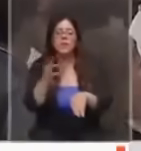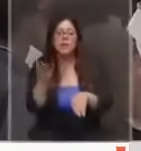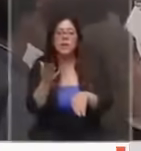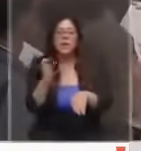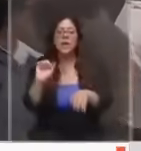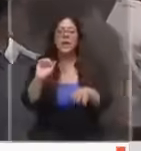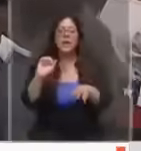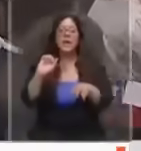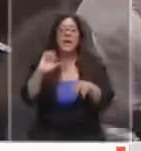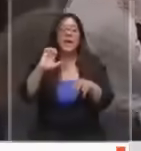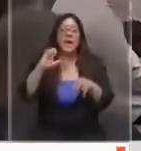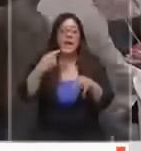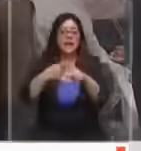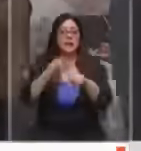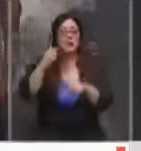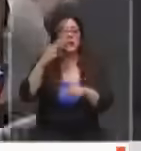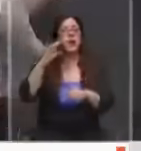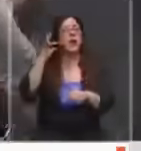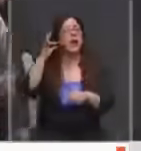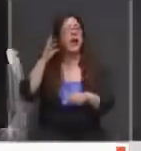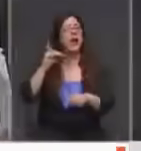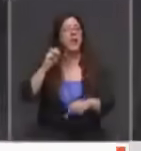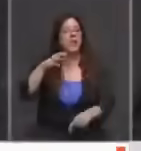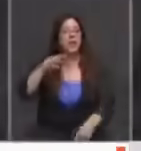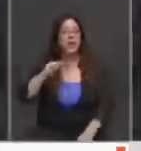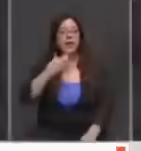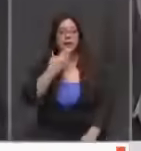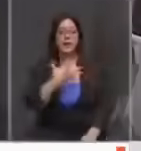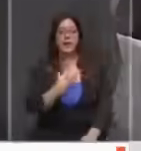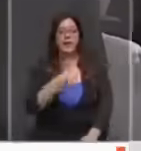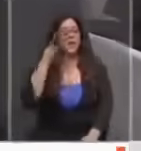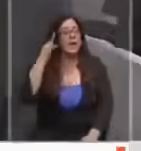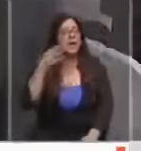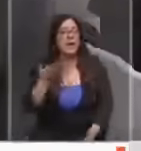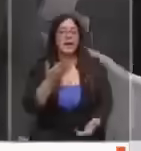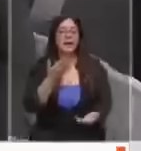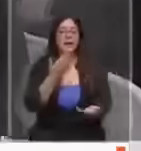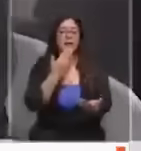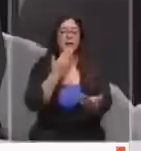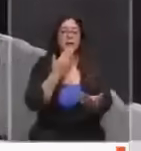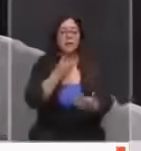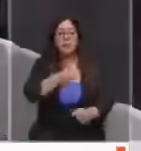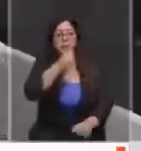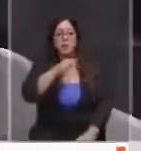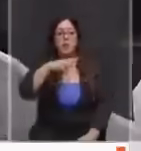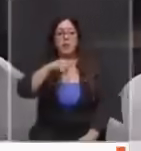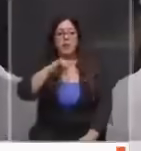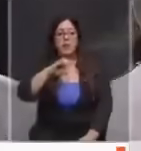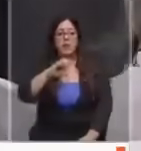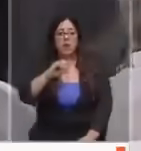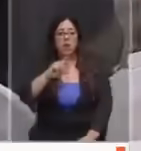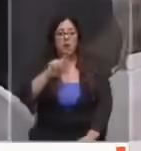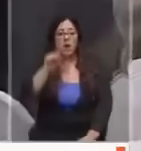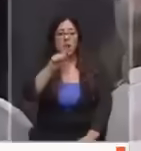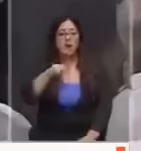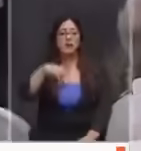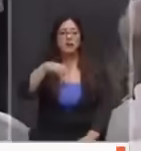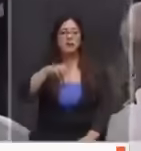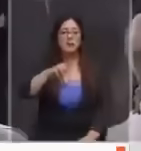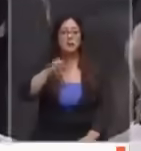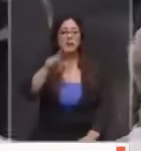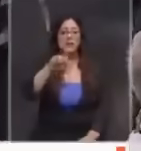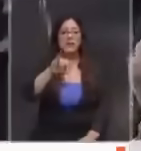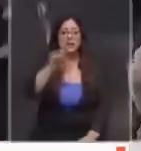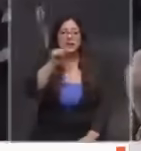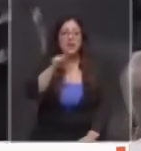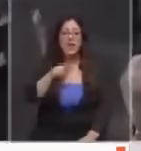primera dama, hasta la hija también. Magdalena. La saluda, está su hija con el periodista Nicolás Mesías, que yo les decía, sí, que eran